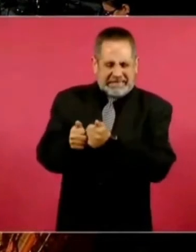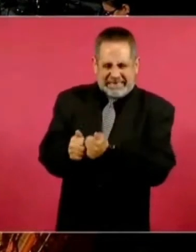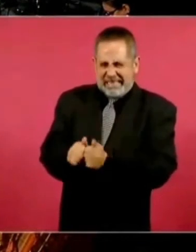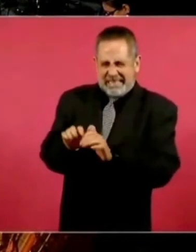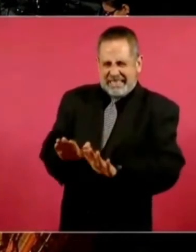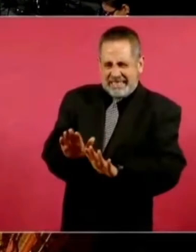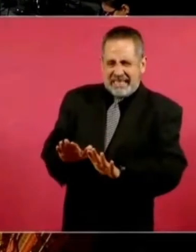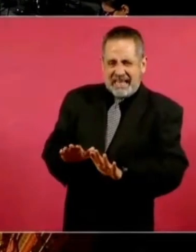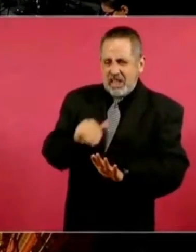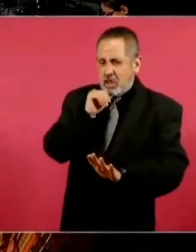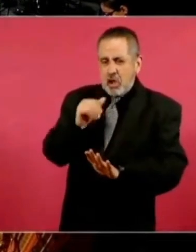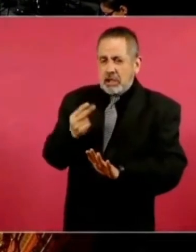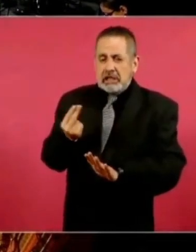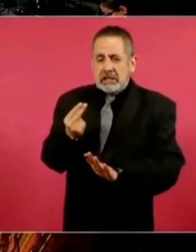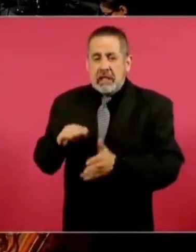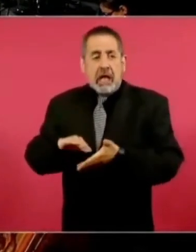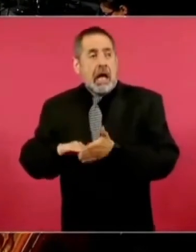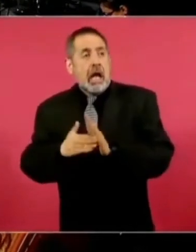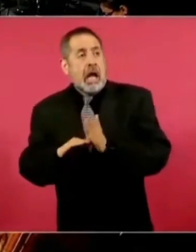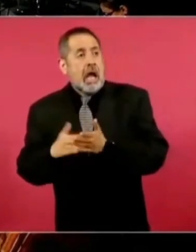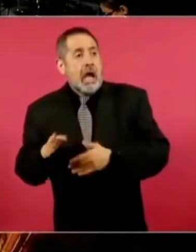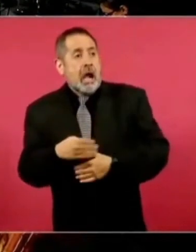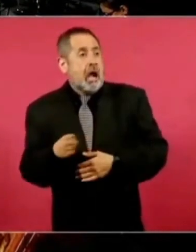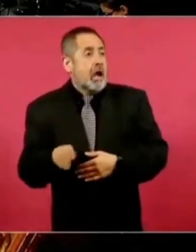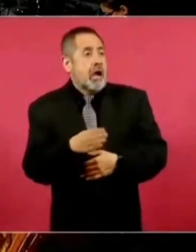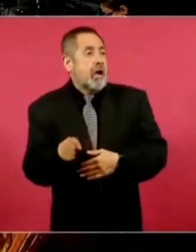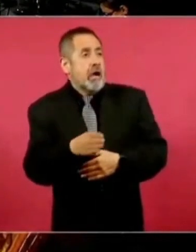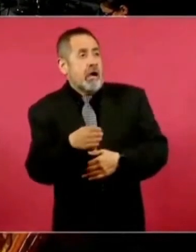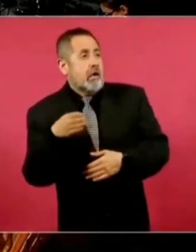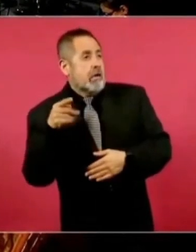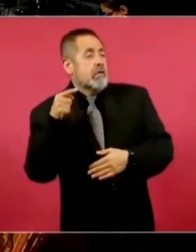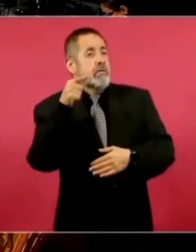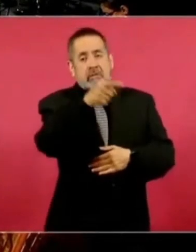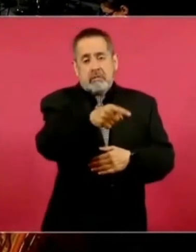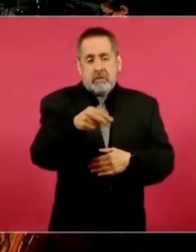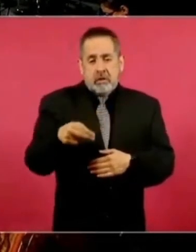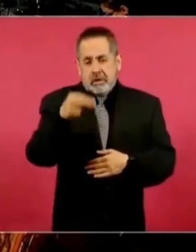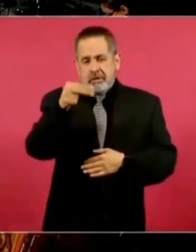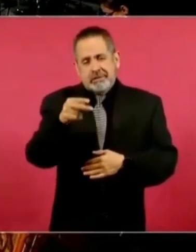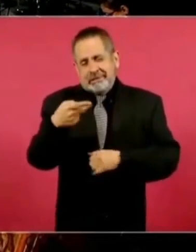no tengan que atravesar el país hacia el norte por los riesgos,